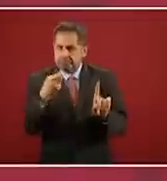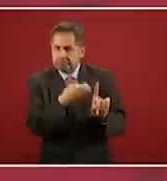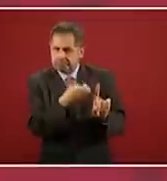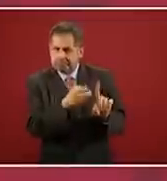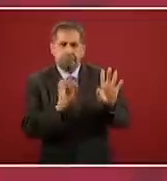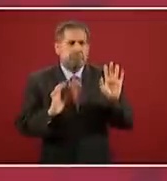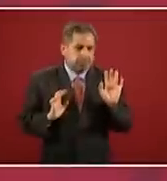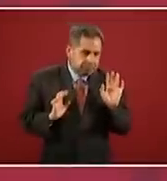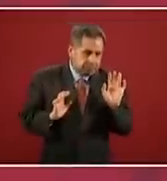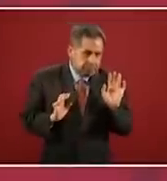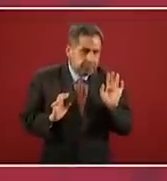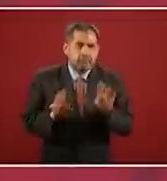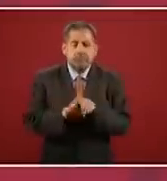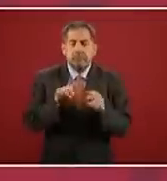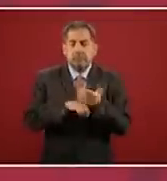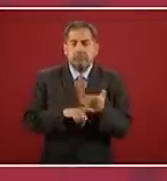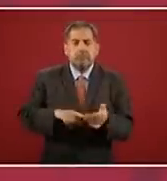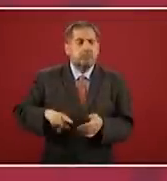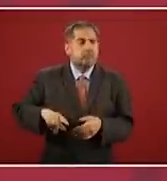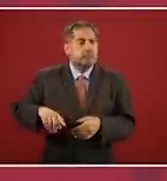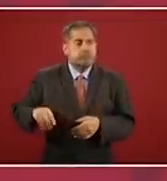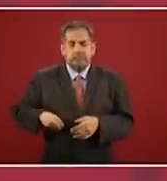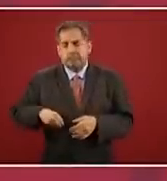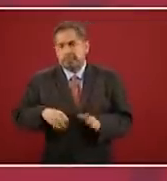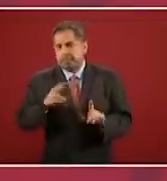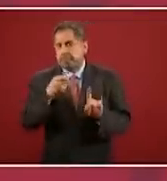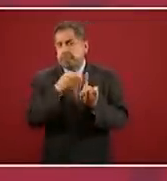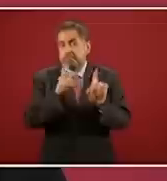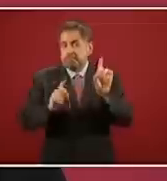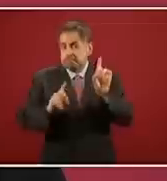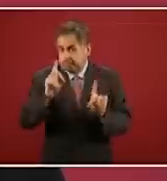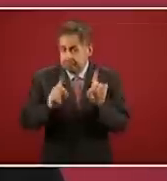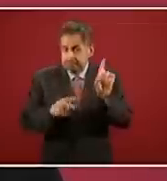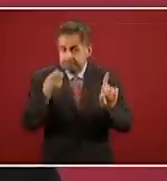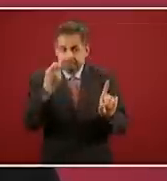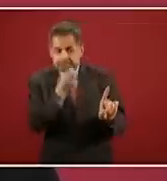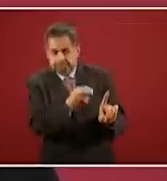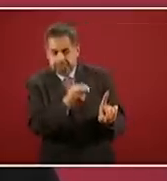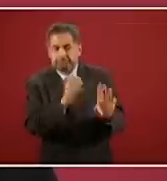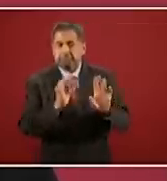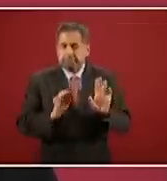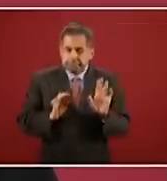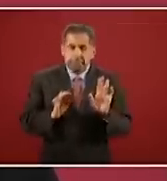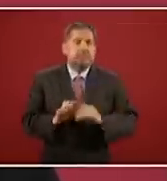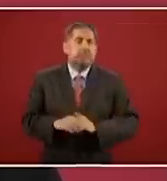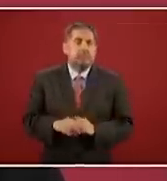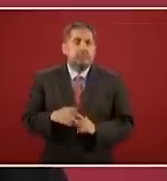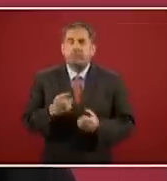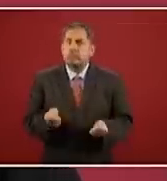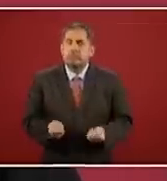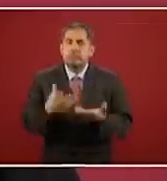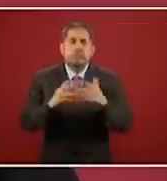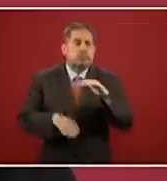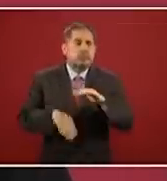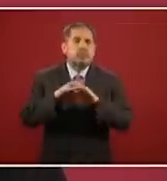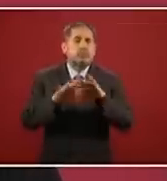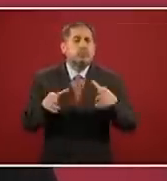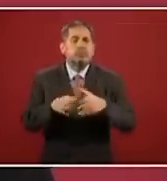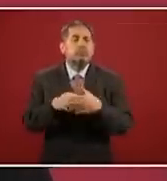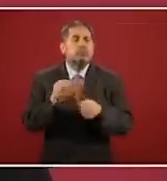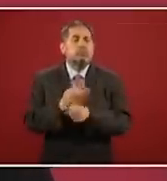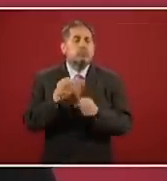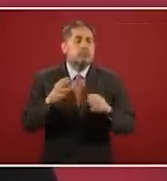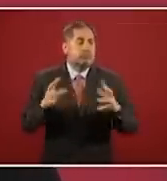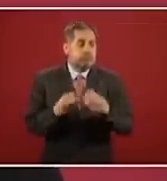personas que incurrieron en una conducta ilícita. Básicamente, en términos de montos, ahí sí podría hablar de que en este momento